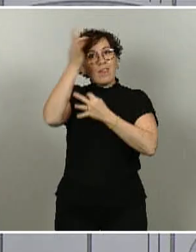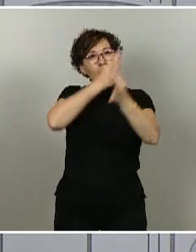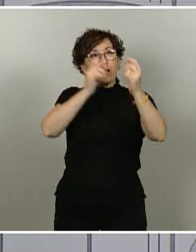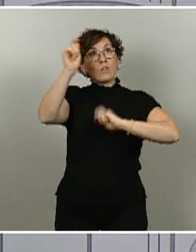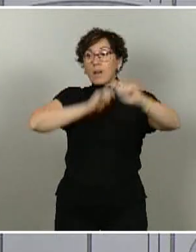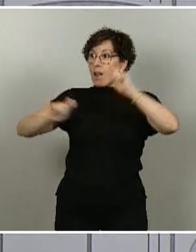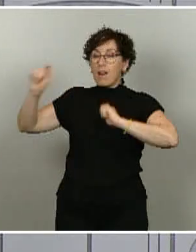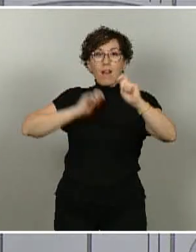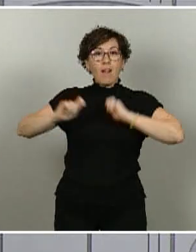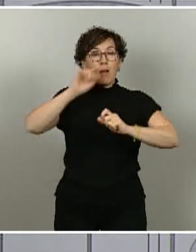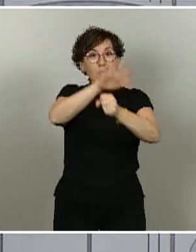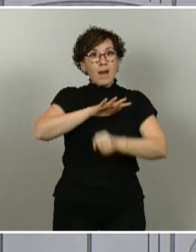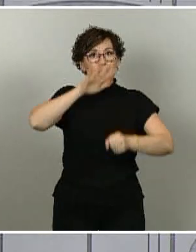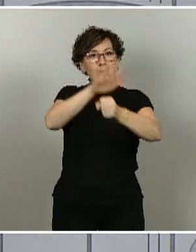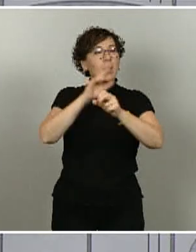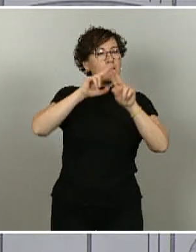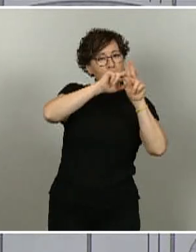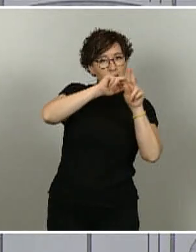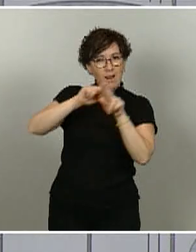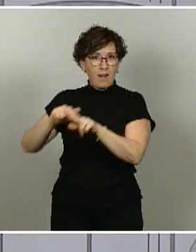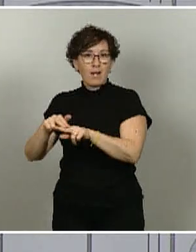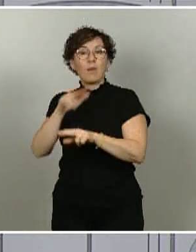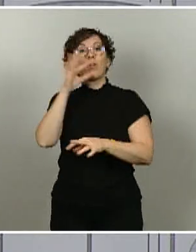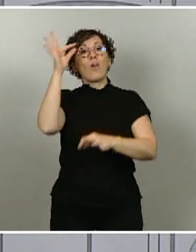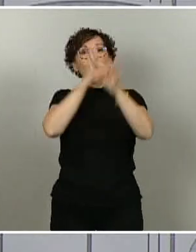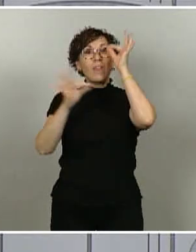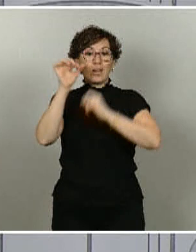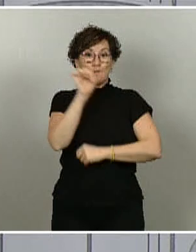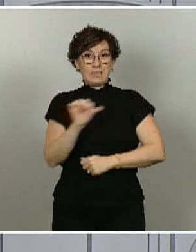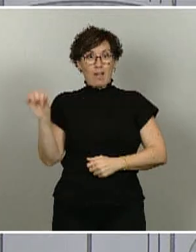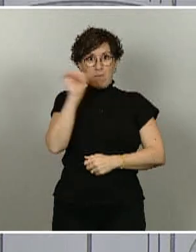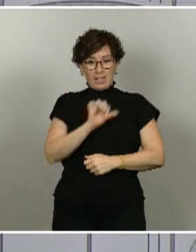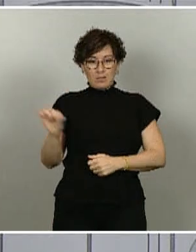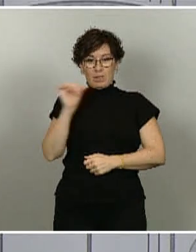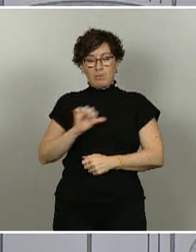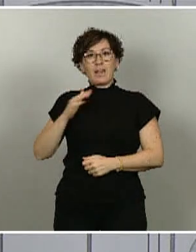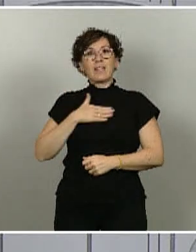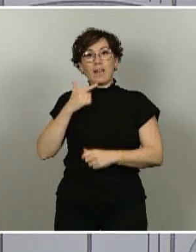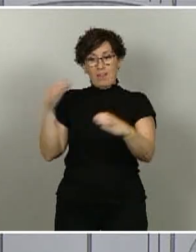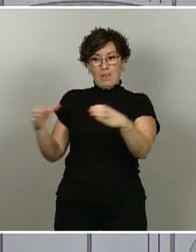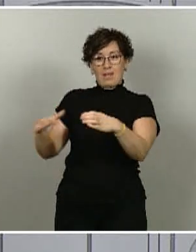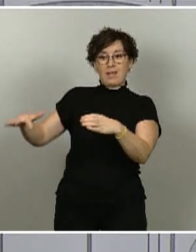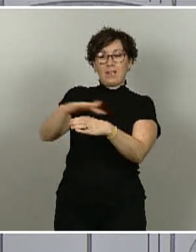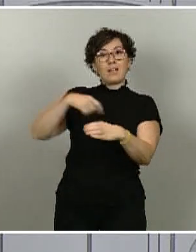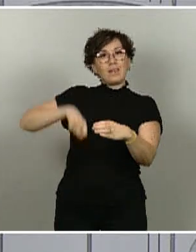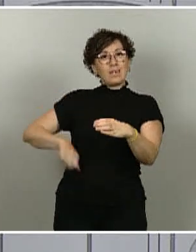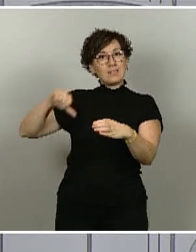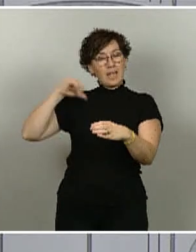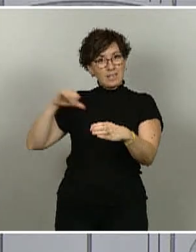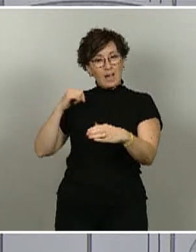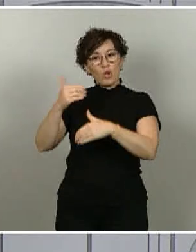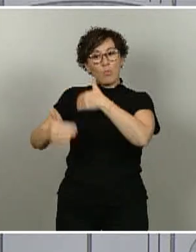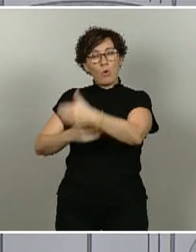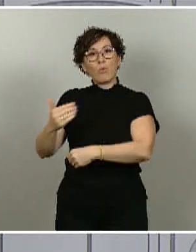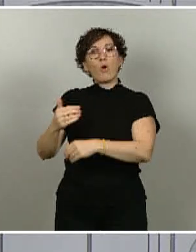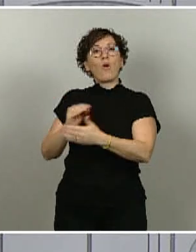todos los martes. Son datos semanales. Entendemos que la evolución de los sanitarios y la evolución de las infecciones resueltas, si bien son datos